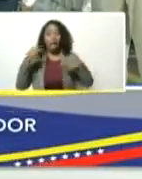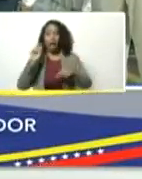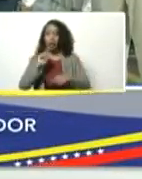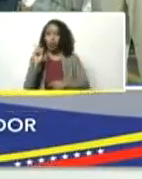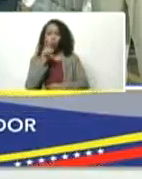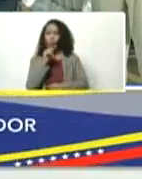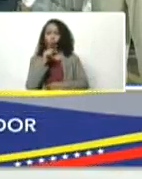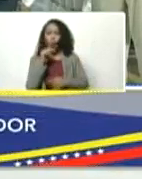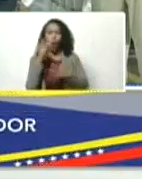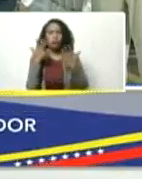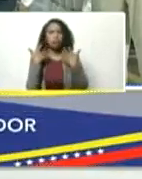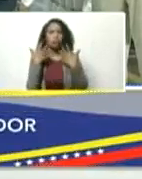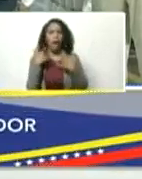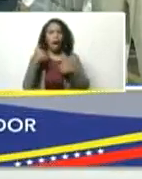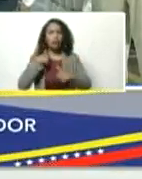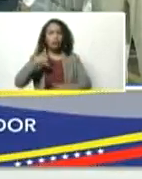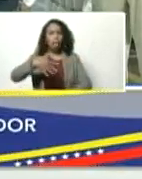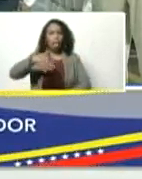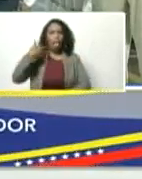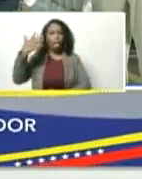climatizados. Aquí está el calor